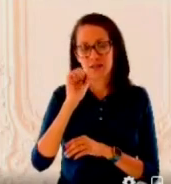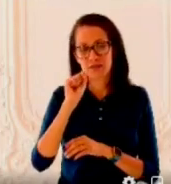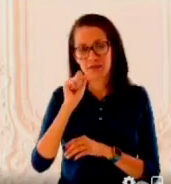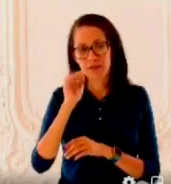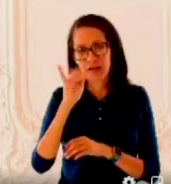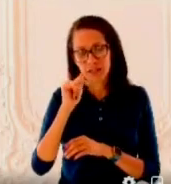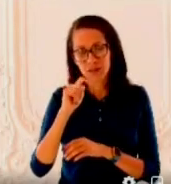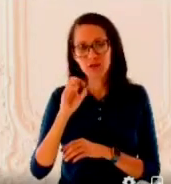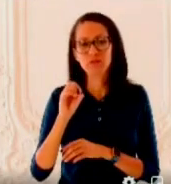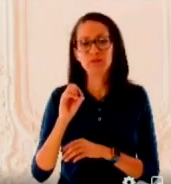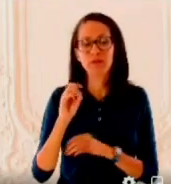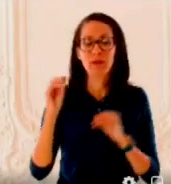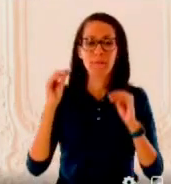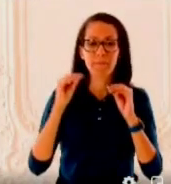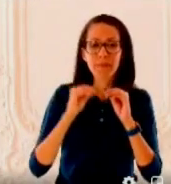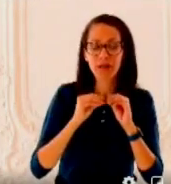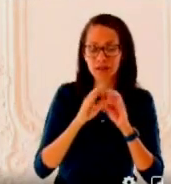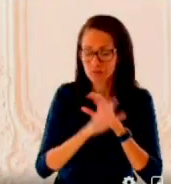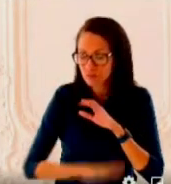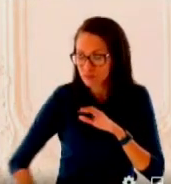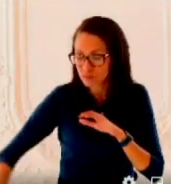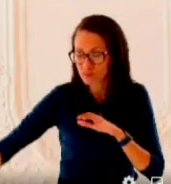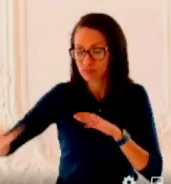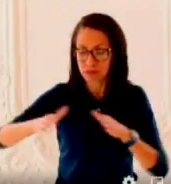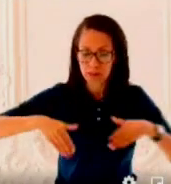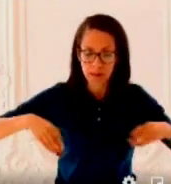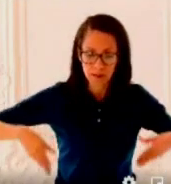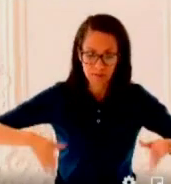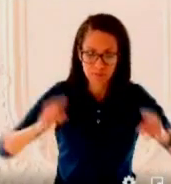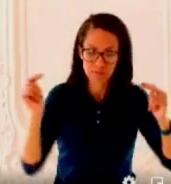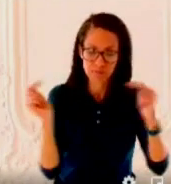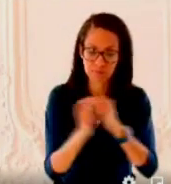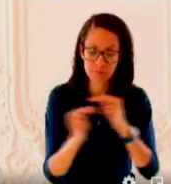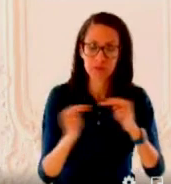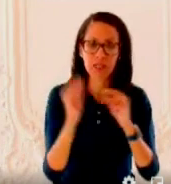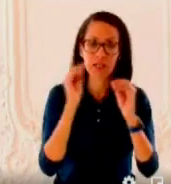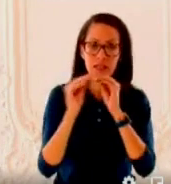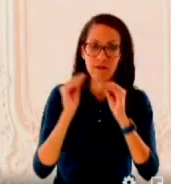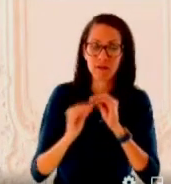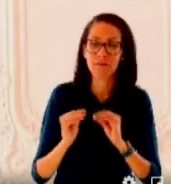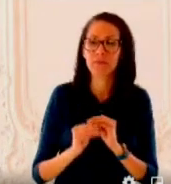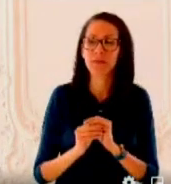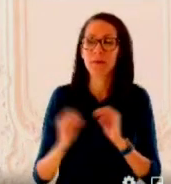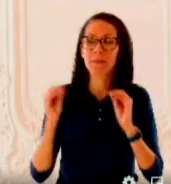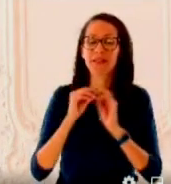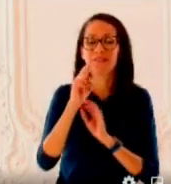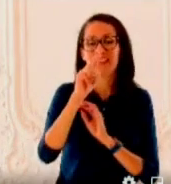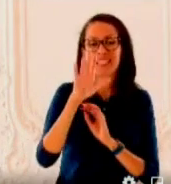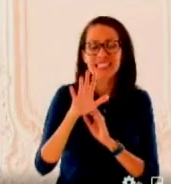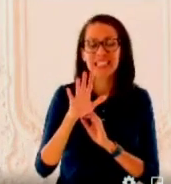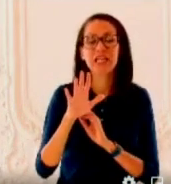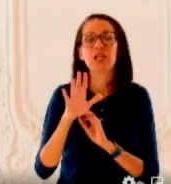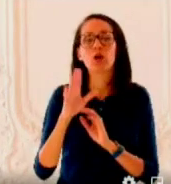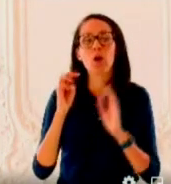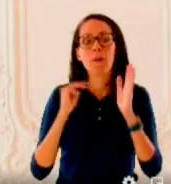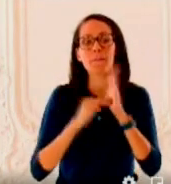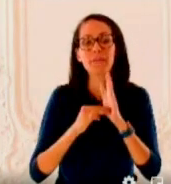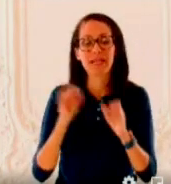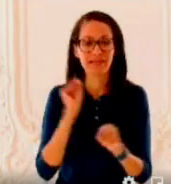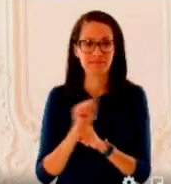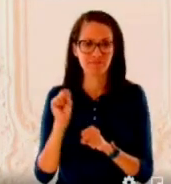4.500 kilómetros de carreteras impactadas, más de 25.000 empleos